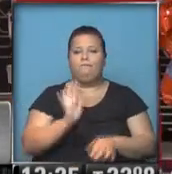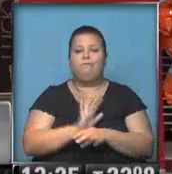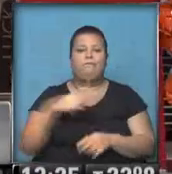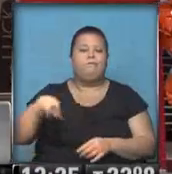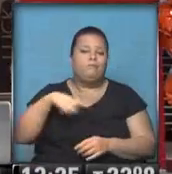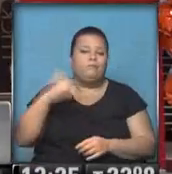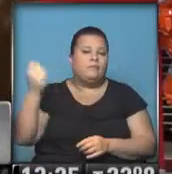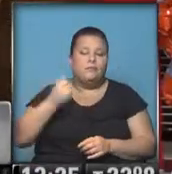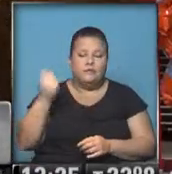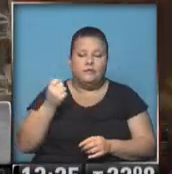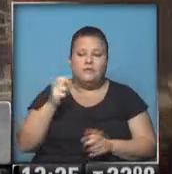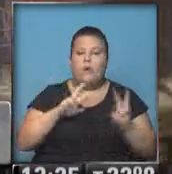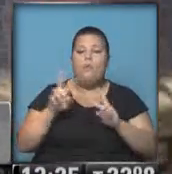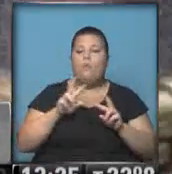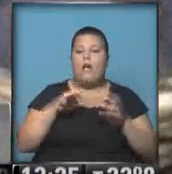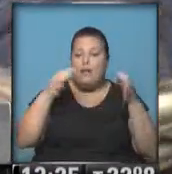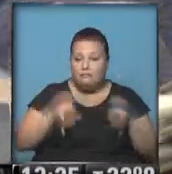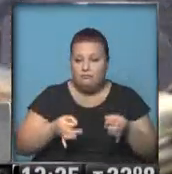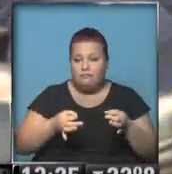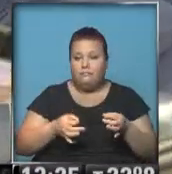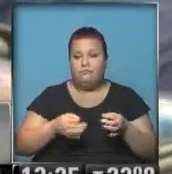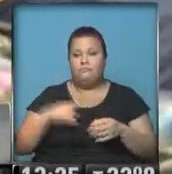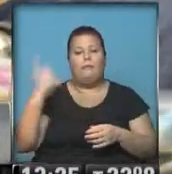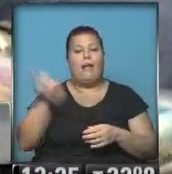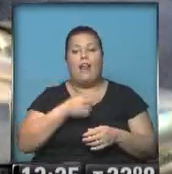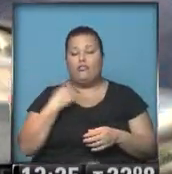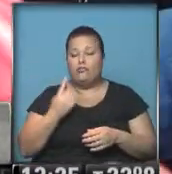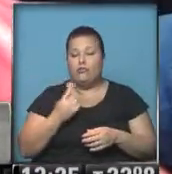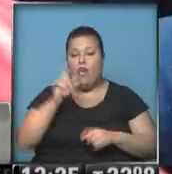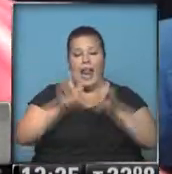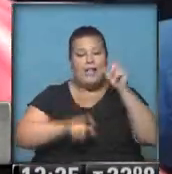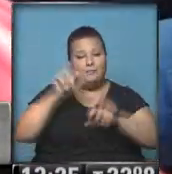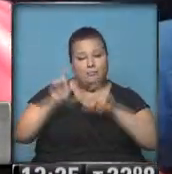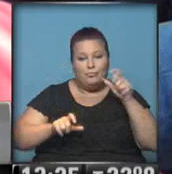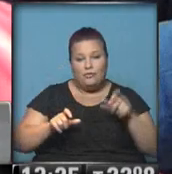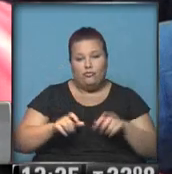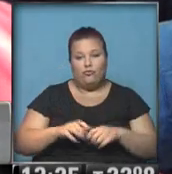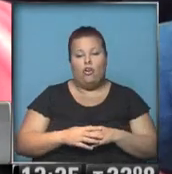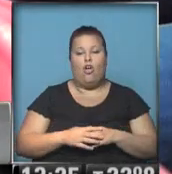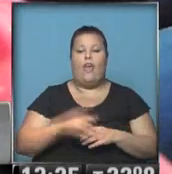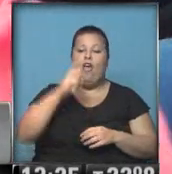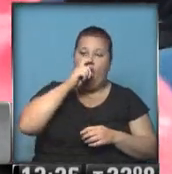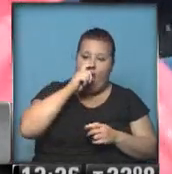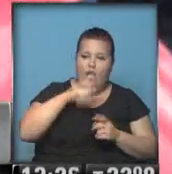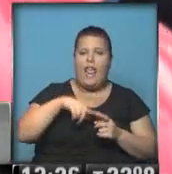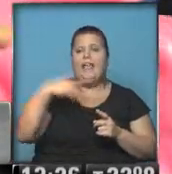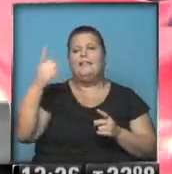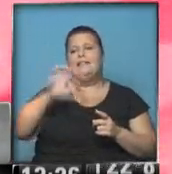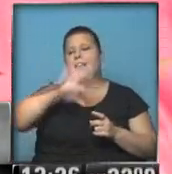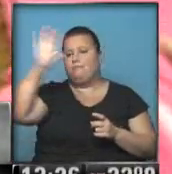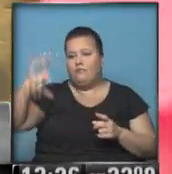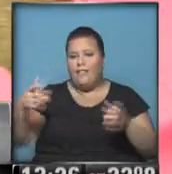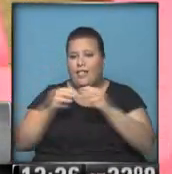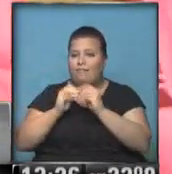de generar las condiciones para que todos los miembros de tanto de Corrientes como del resto de la ciudad donde se van a hacer los